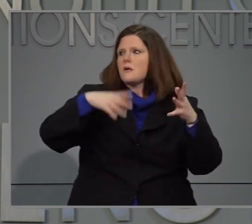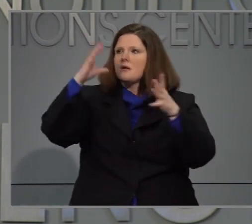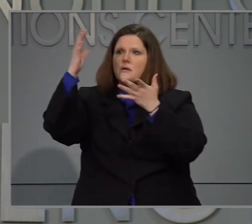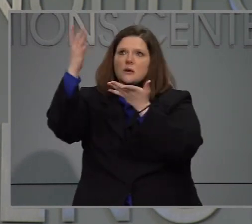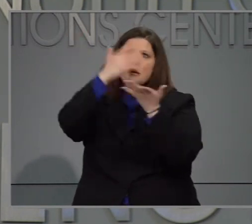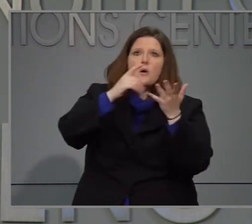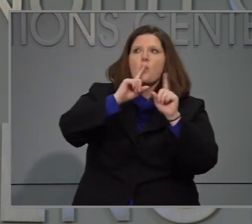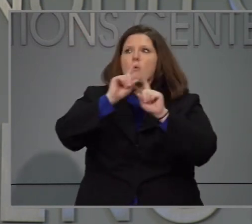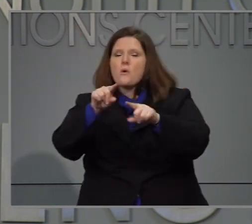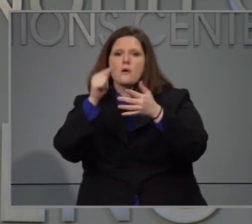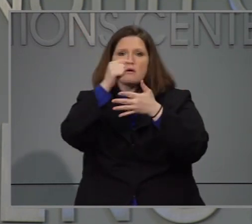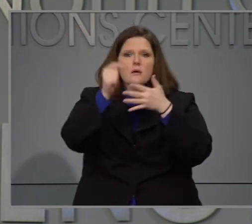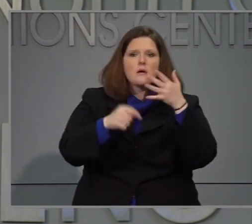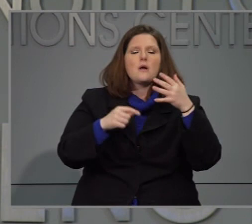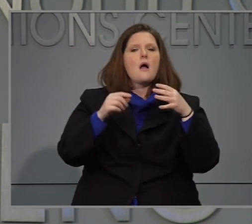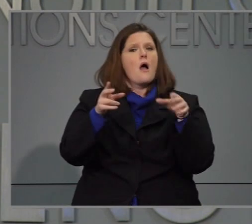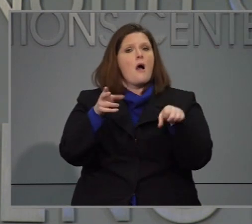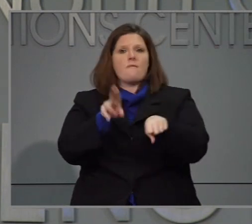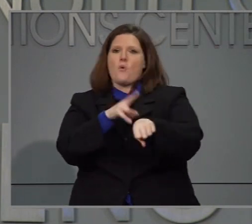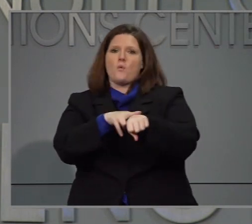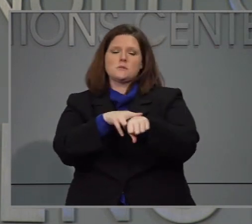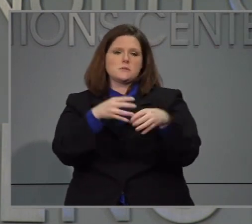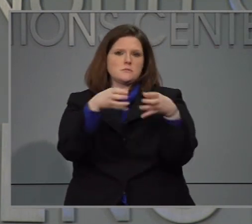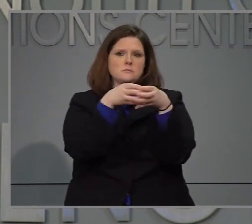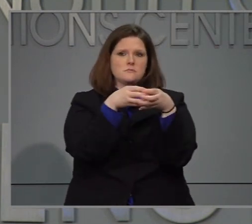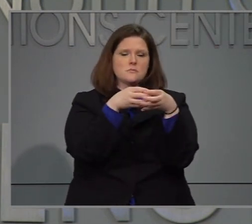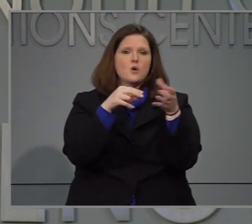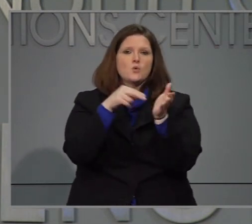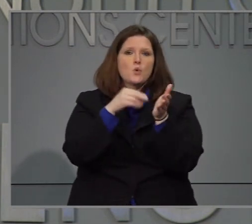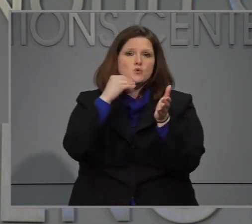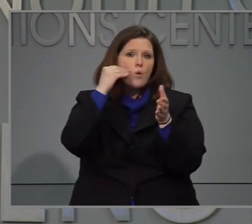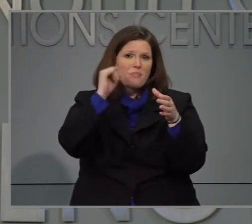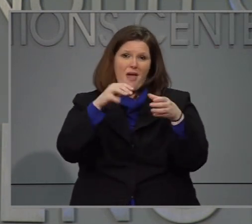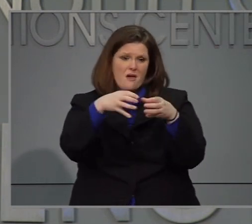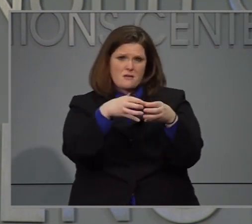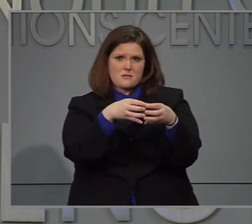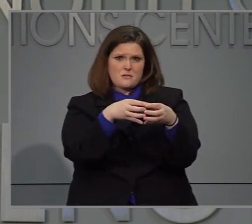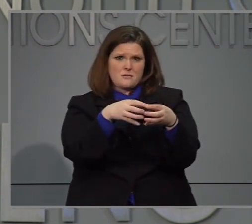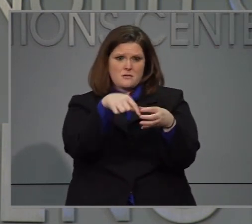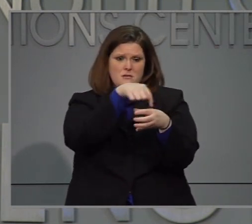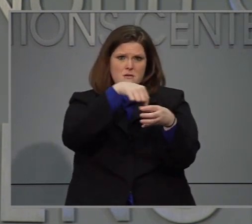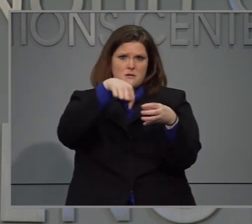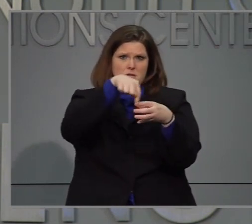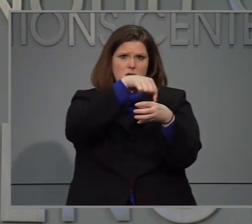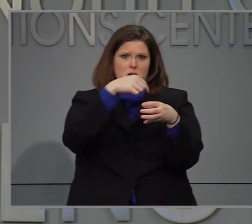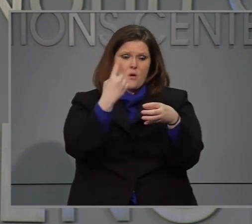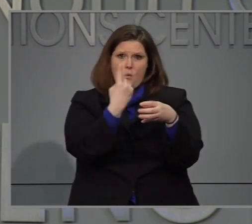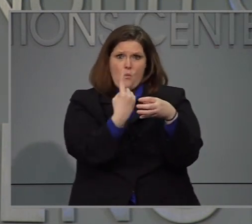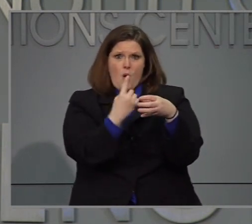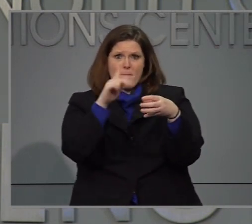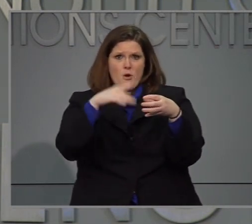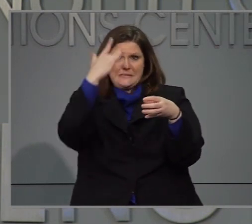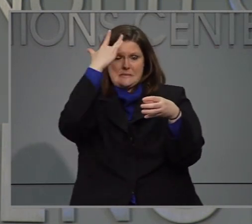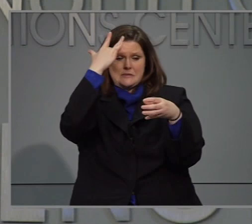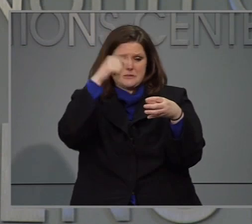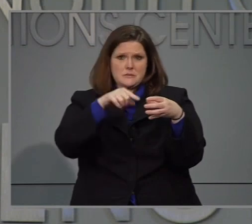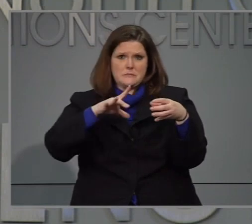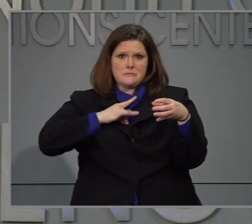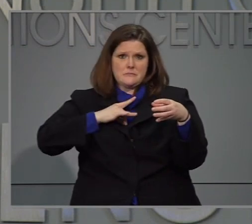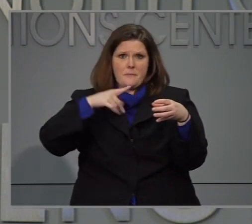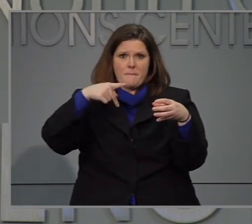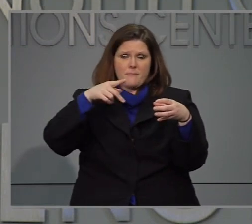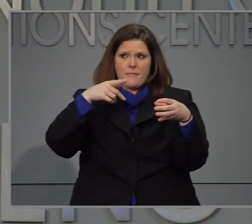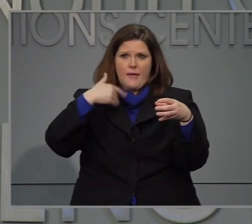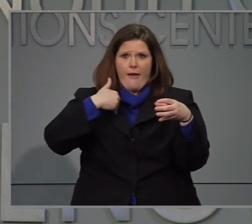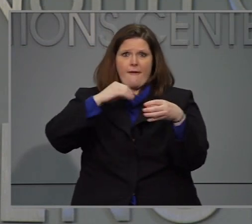las instituciones, agrupaciones o colectivas o asilos es un lugar en donde nosotros, si una persona sale